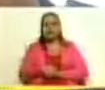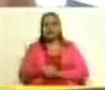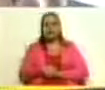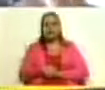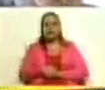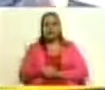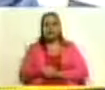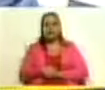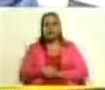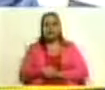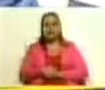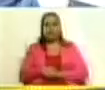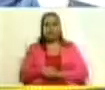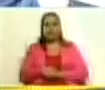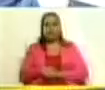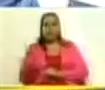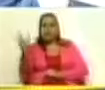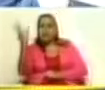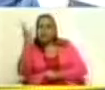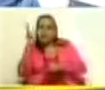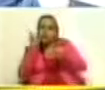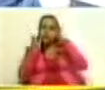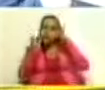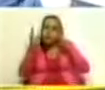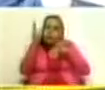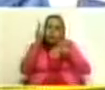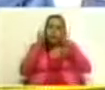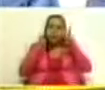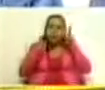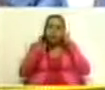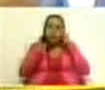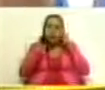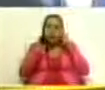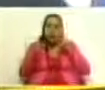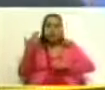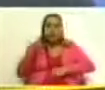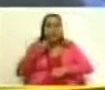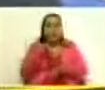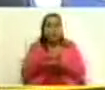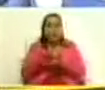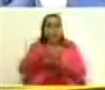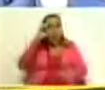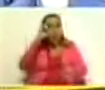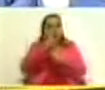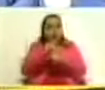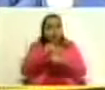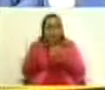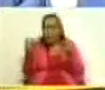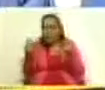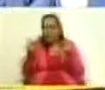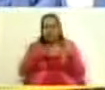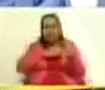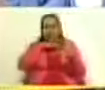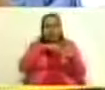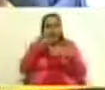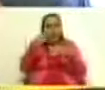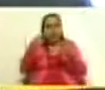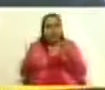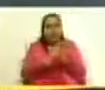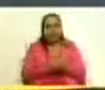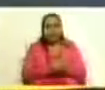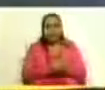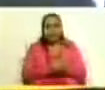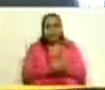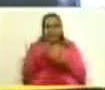que hemos tenido y escuchado, presidente, grandes desafíos. Y ciertamente han sido varios, pero quiero hacer